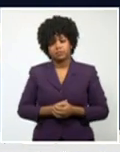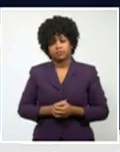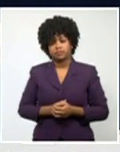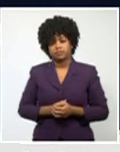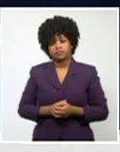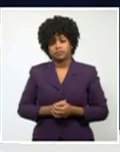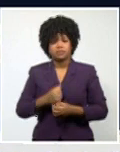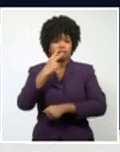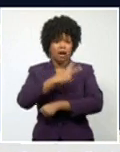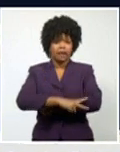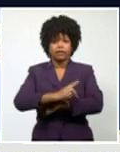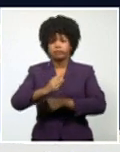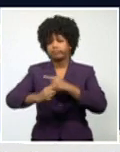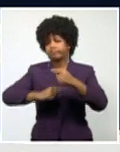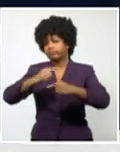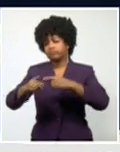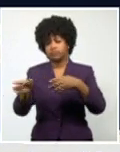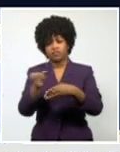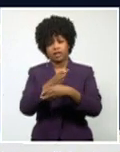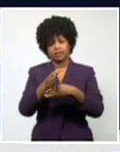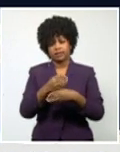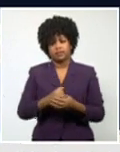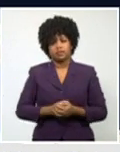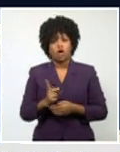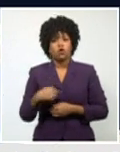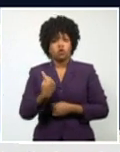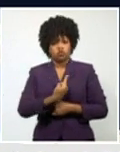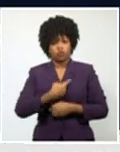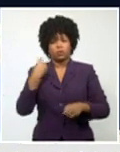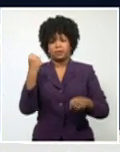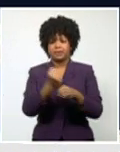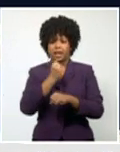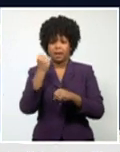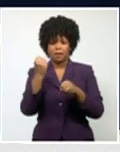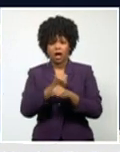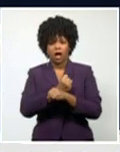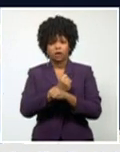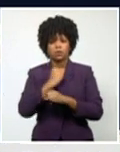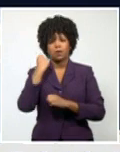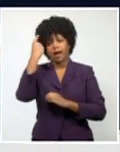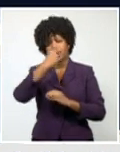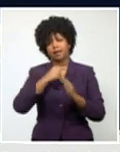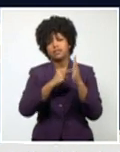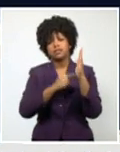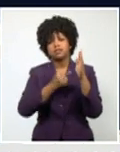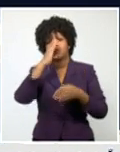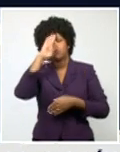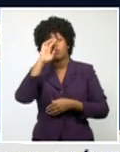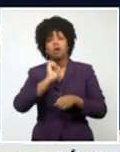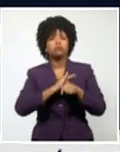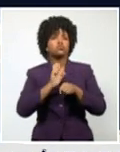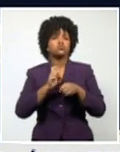otro, de dónde proviene fundamentalmente. Nosotros estamos trabajando en hacer la caracterización nuestra, pero eso no quiere